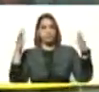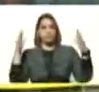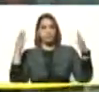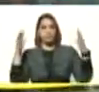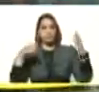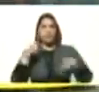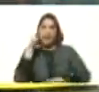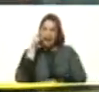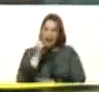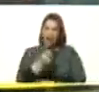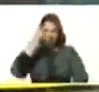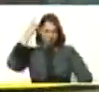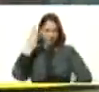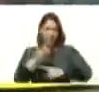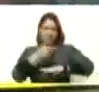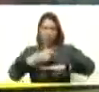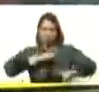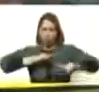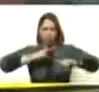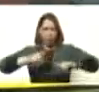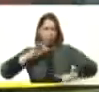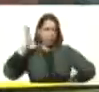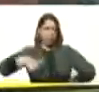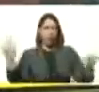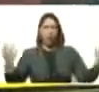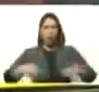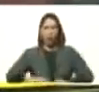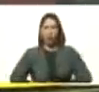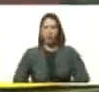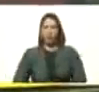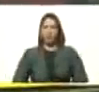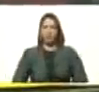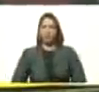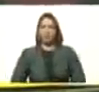¡Así es que se gobierna! ¡No jodas!